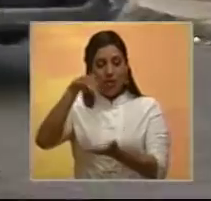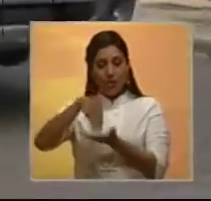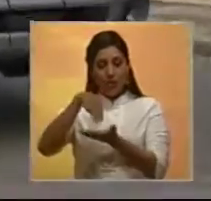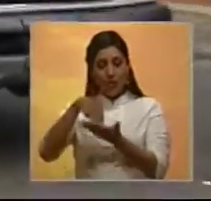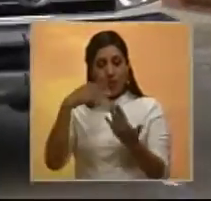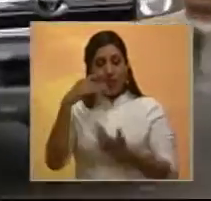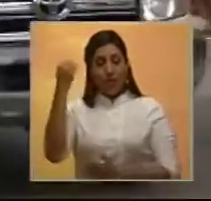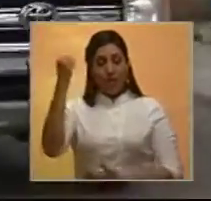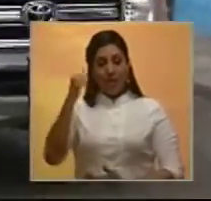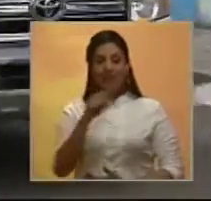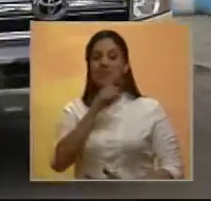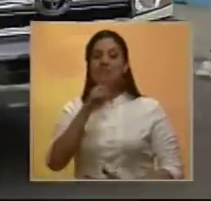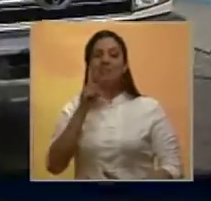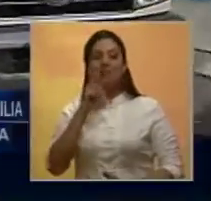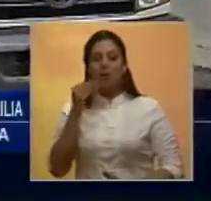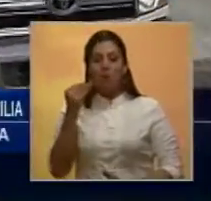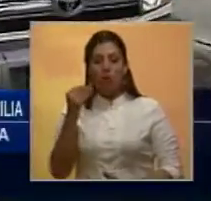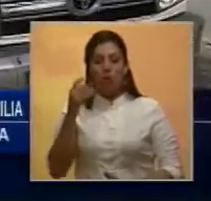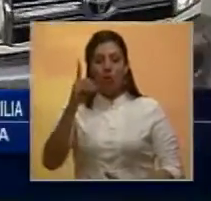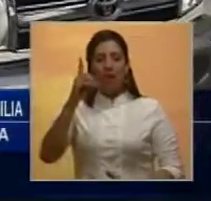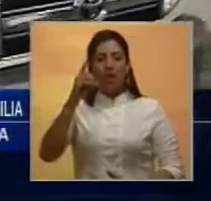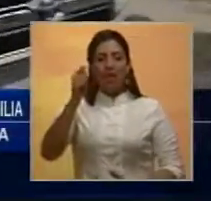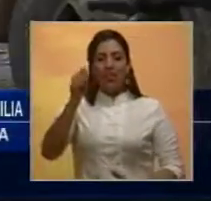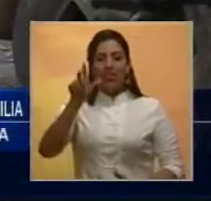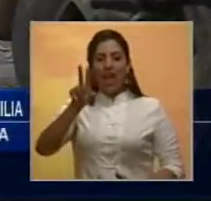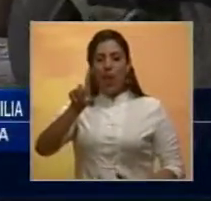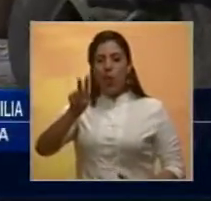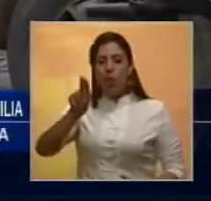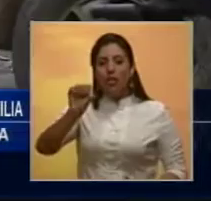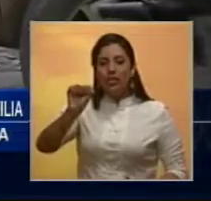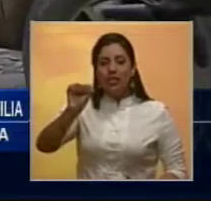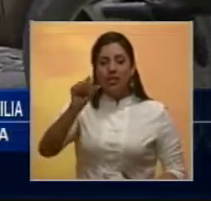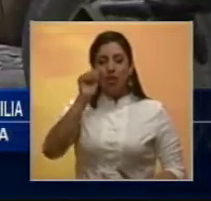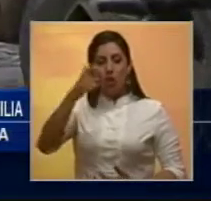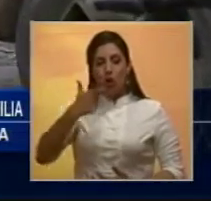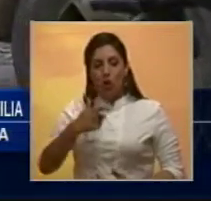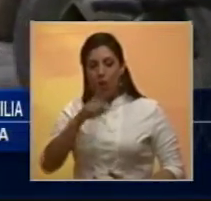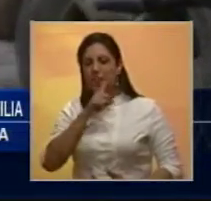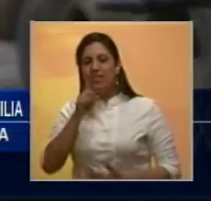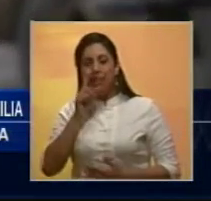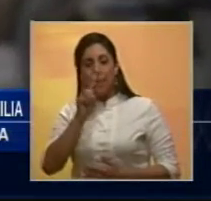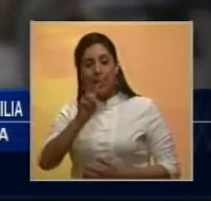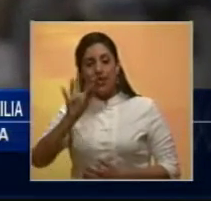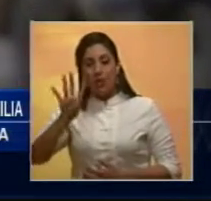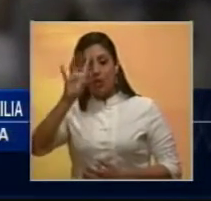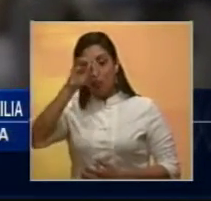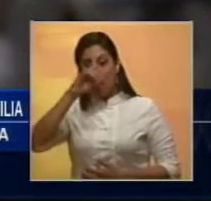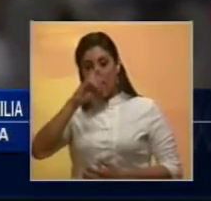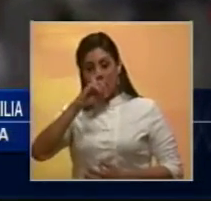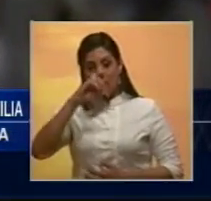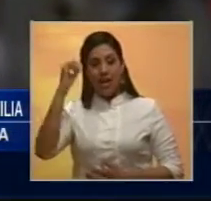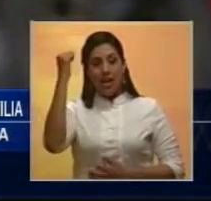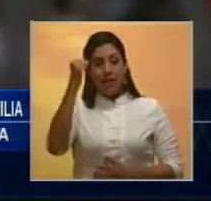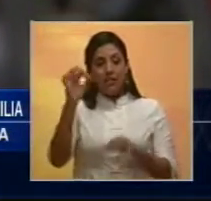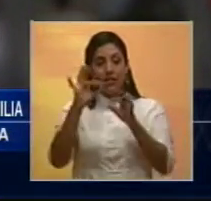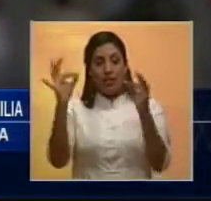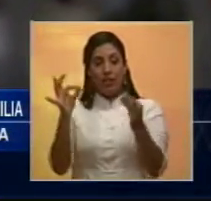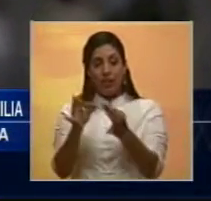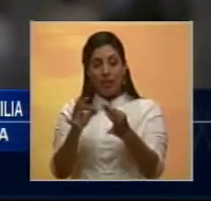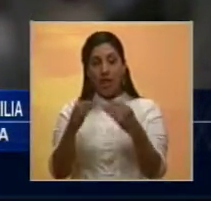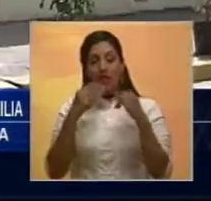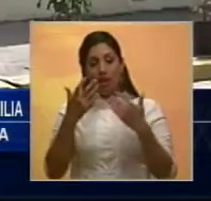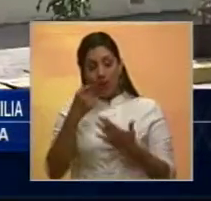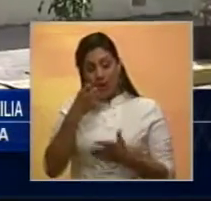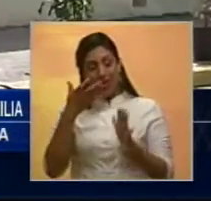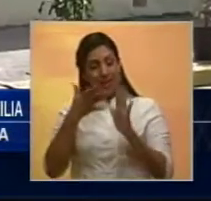El homicida quedó identificado como Darluis José Cisneros Contreras, de 24 años de edad. Versiones